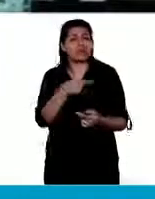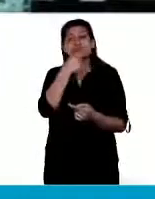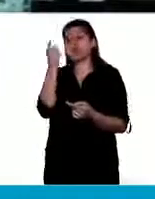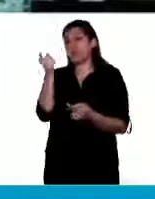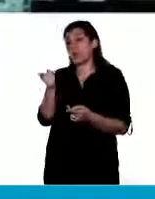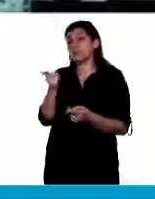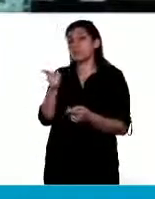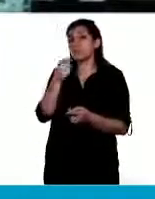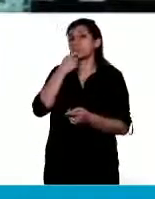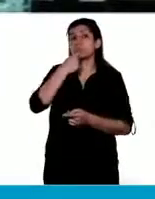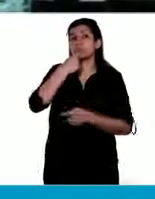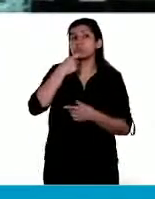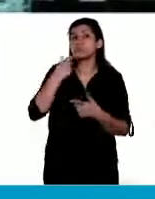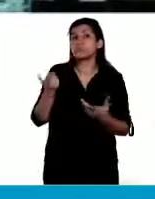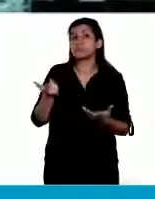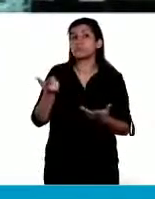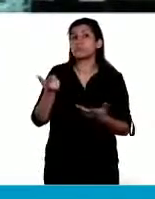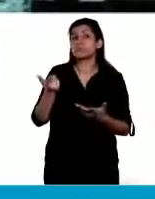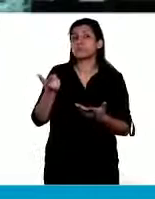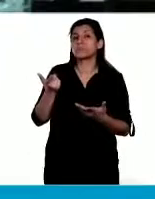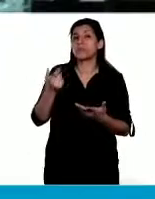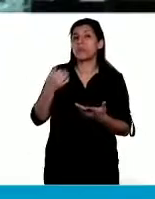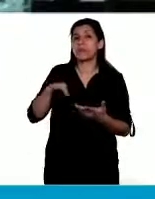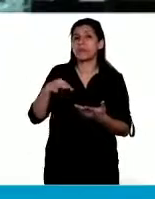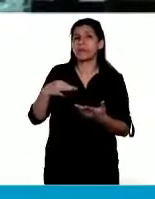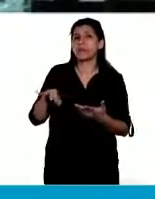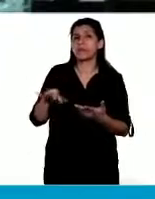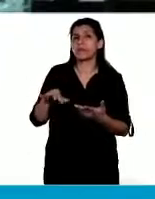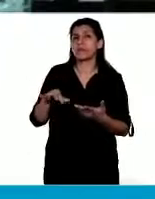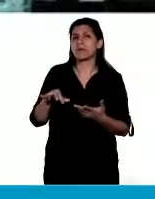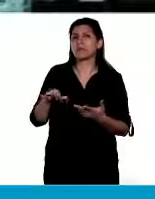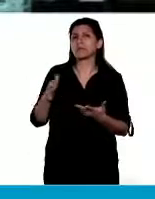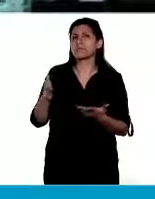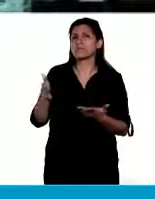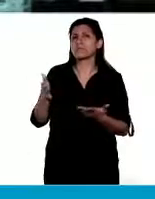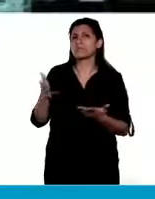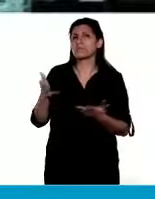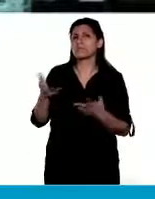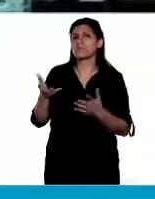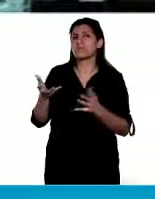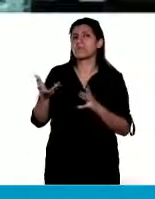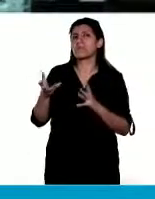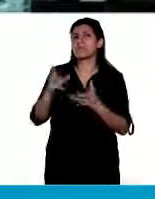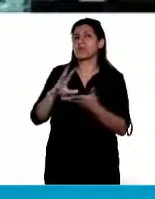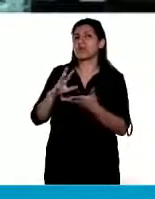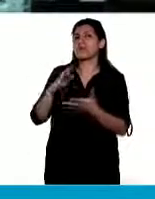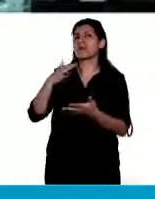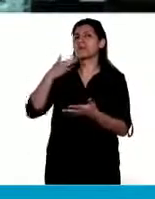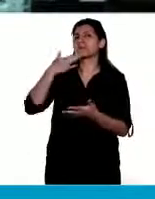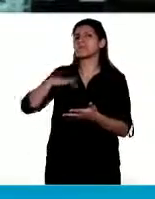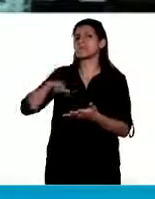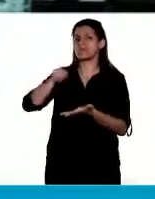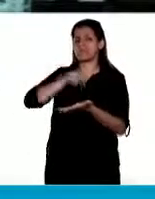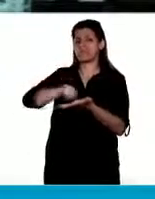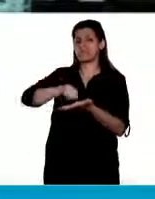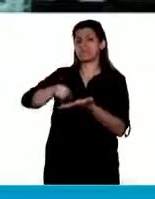tienen que apelar a su escritura, que quizás es mejor que su habla para